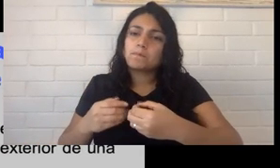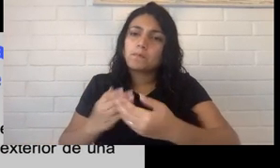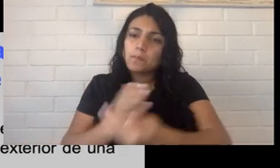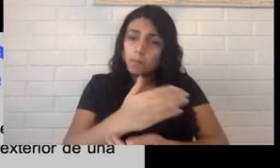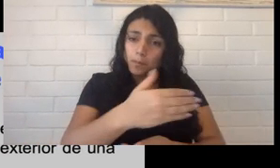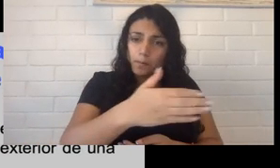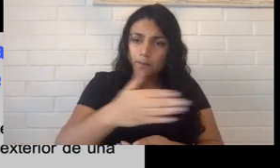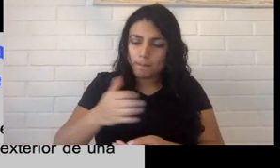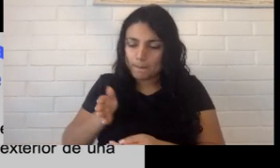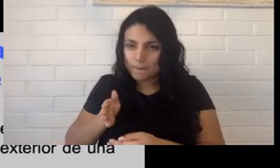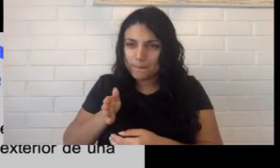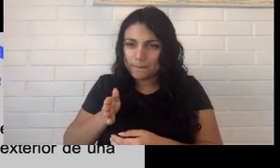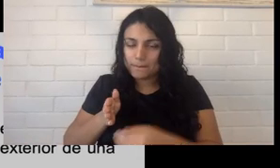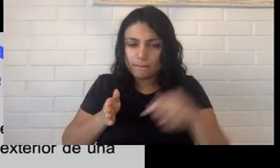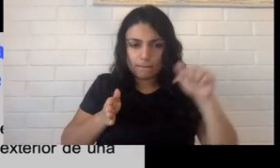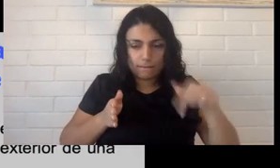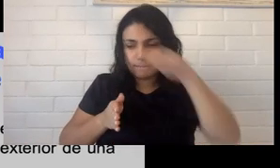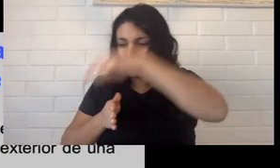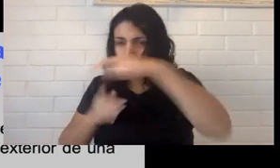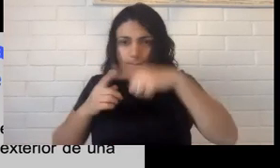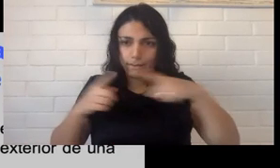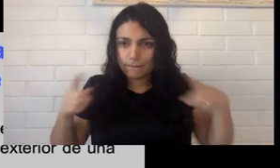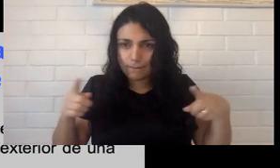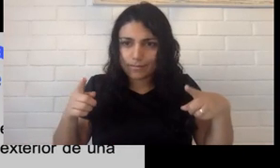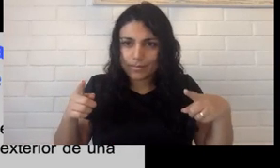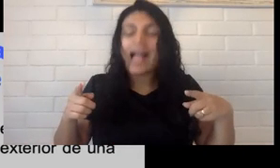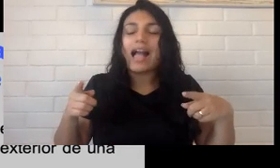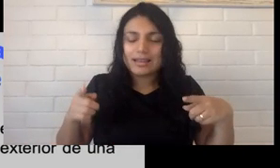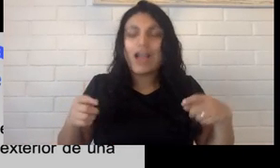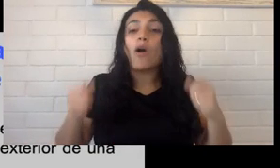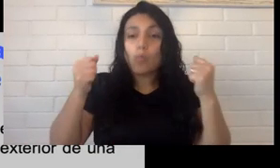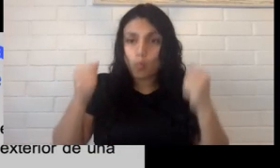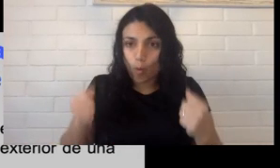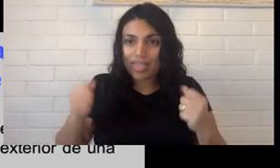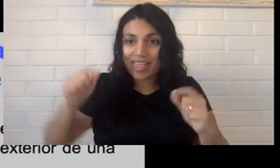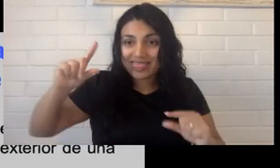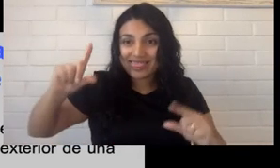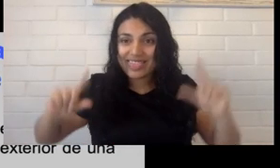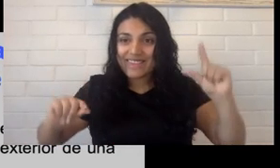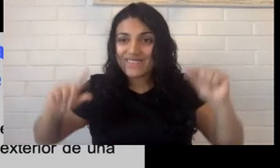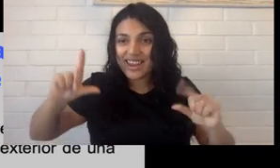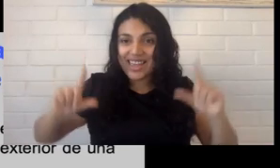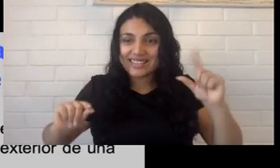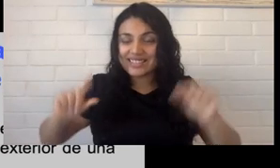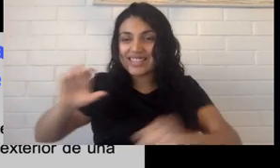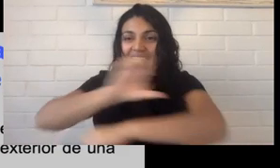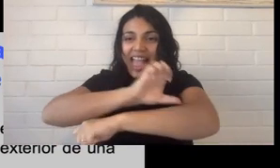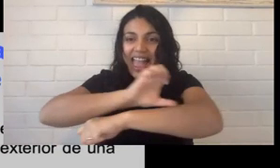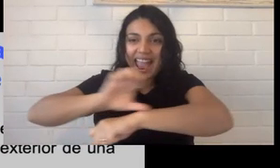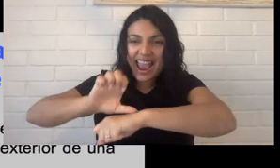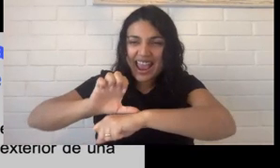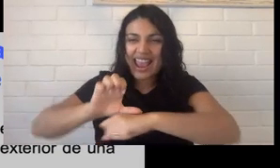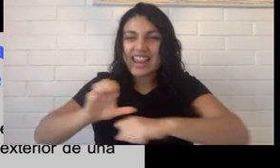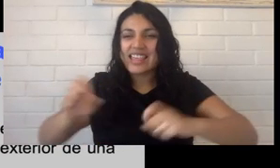hecho que posibilita que exista una diferencia de energía eléctrica a través de esta